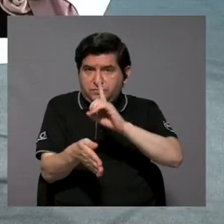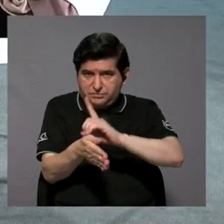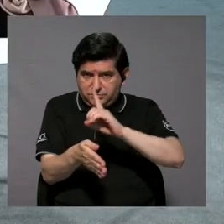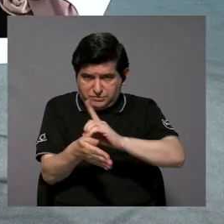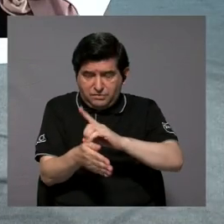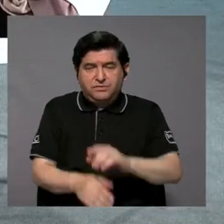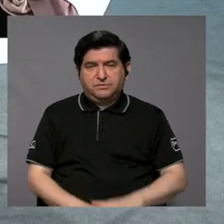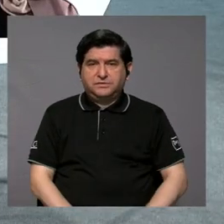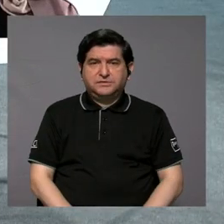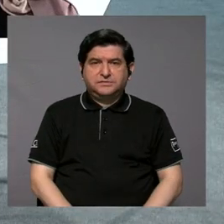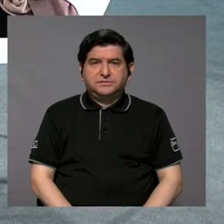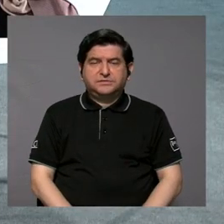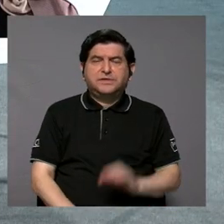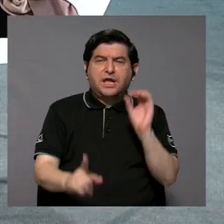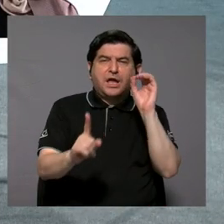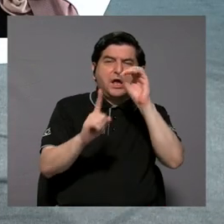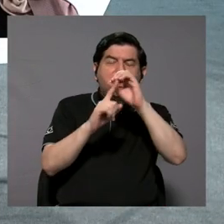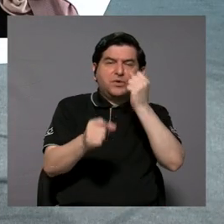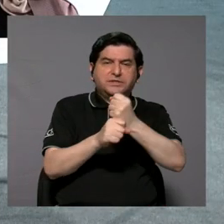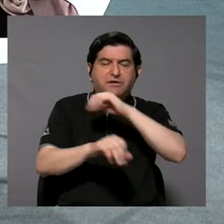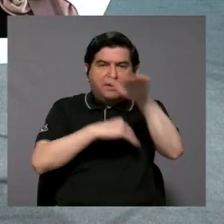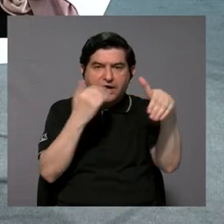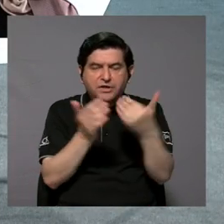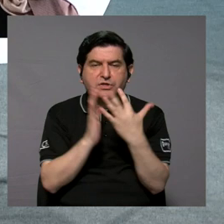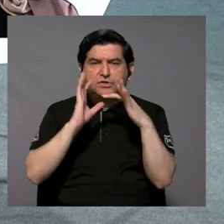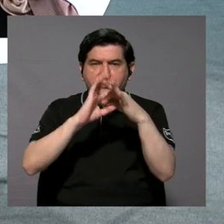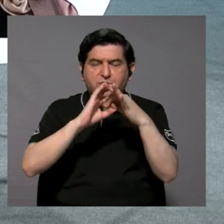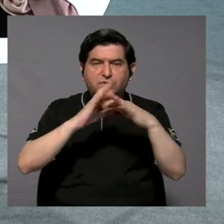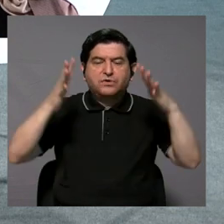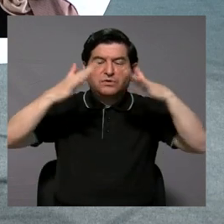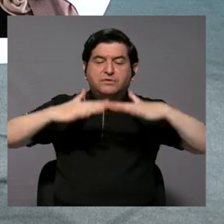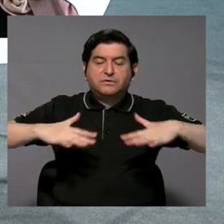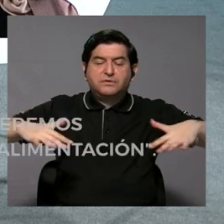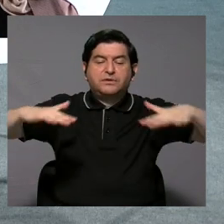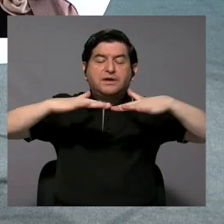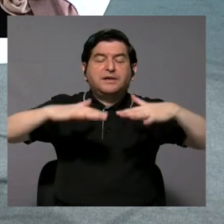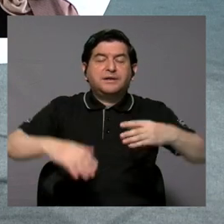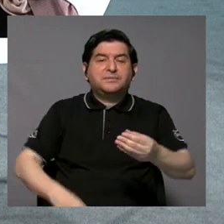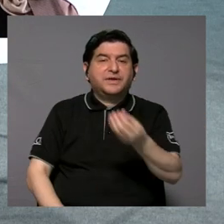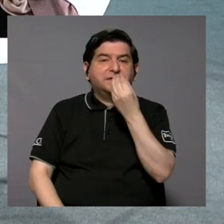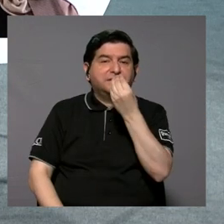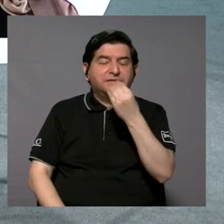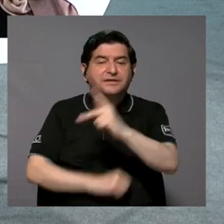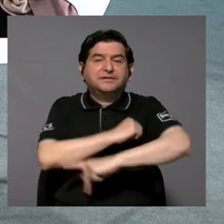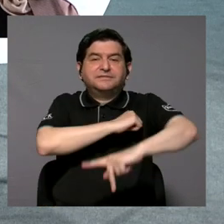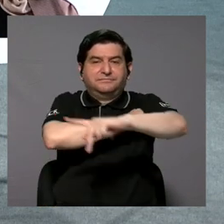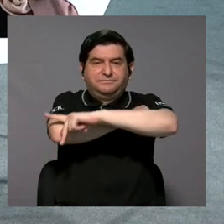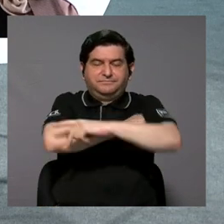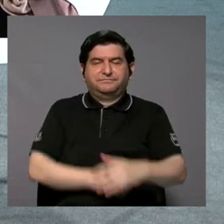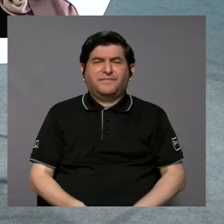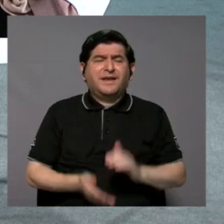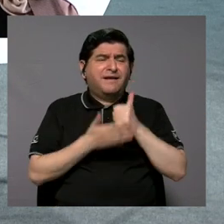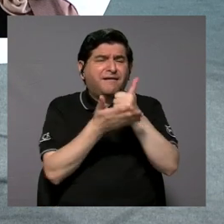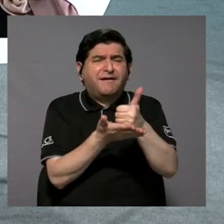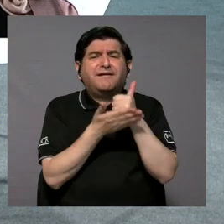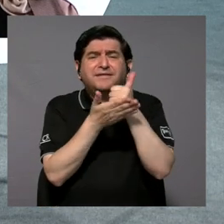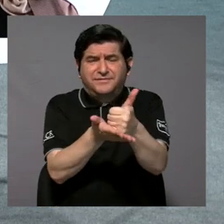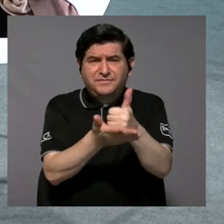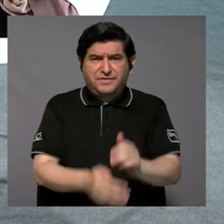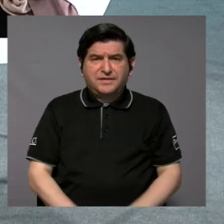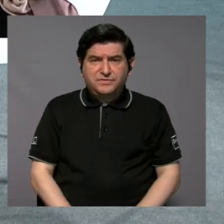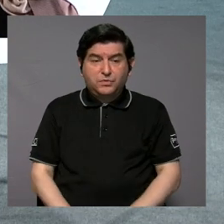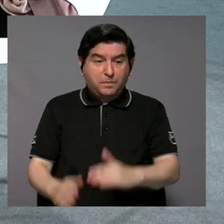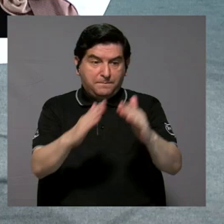médicos, donde el objetivo es trabajar en todo lo que tiene que ver con el ambiente alimentario del país. Queremos ayudar a que